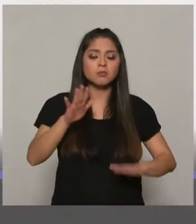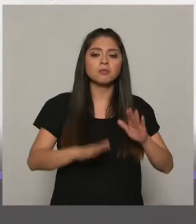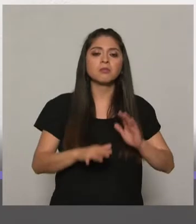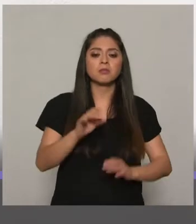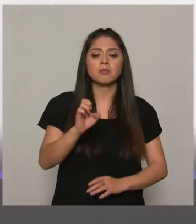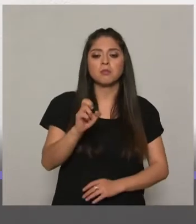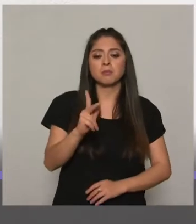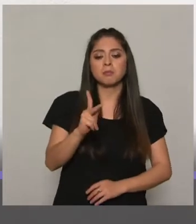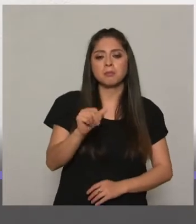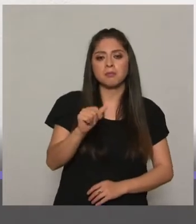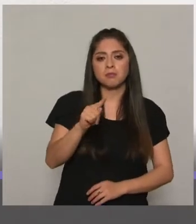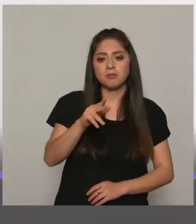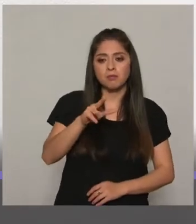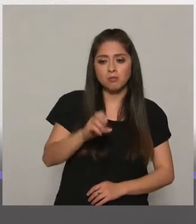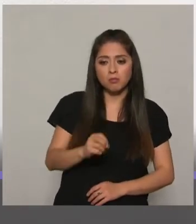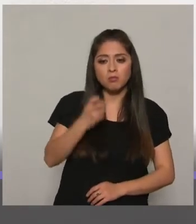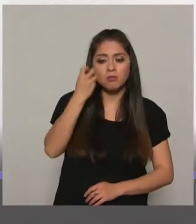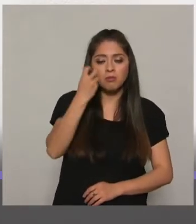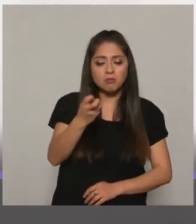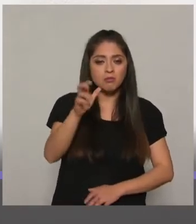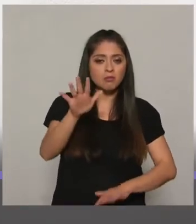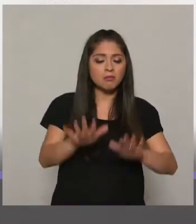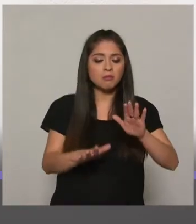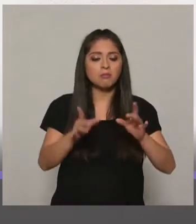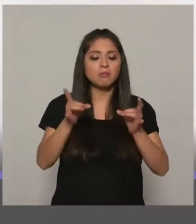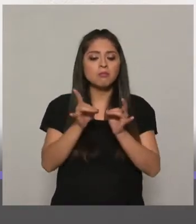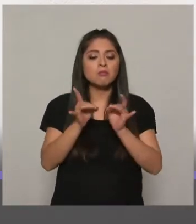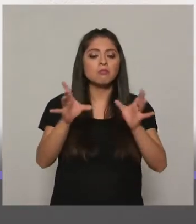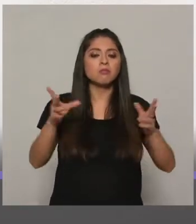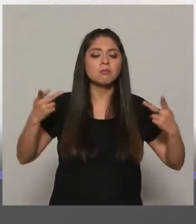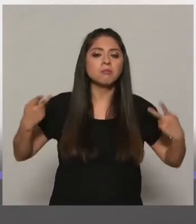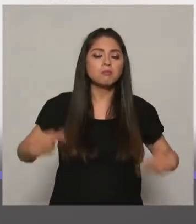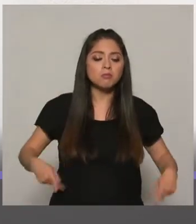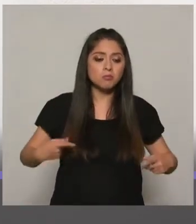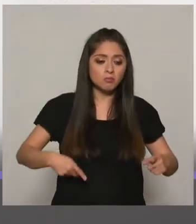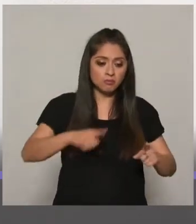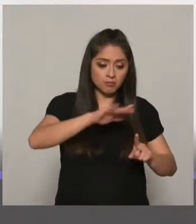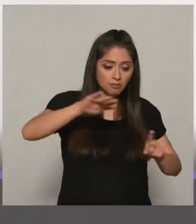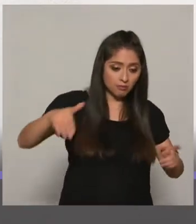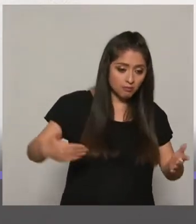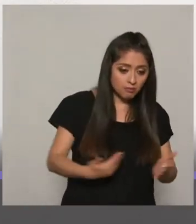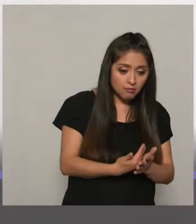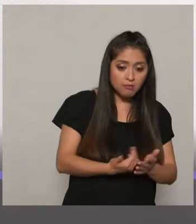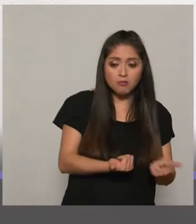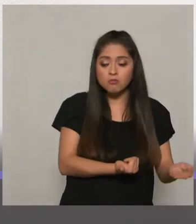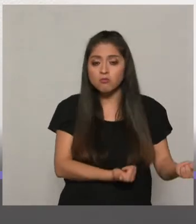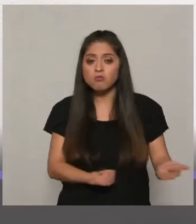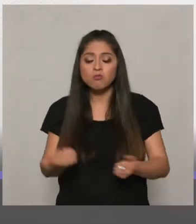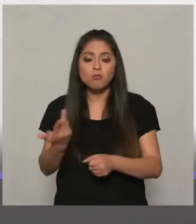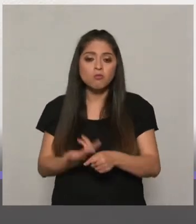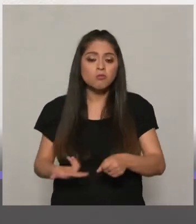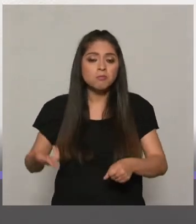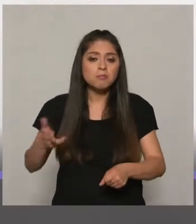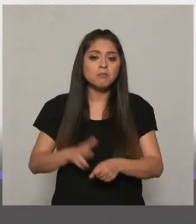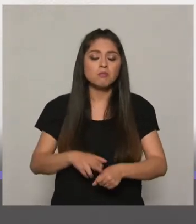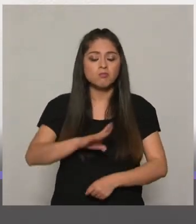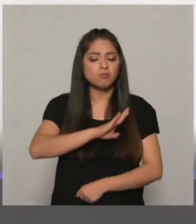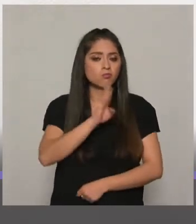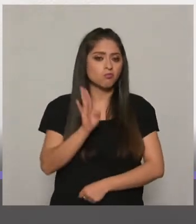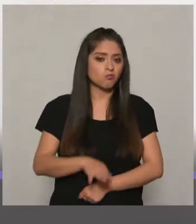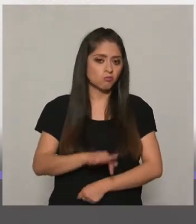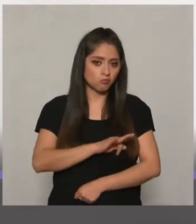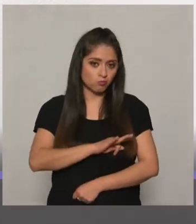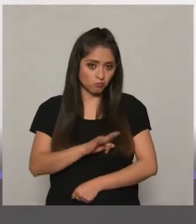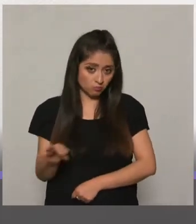y eso generalmente puede ocasionar que los pacientes pierdan la vida en el momento del accidente al traslado al hospital, ¿no? Entonces es muy importante, como les decía,